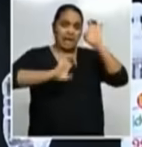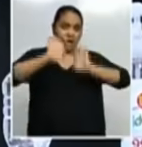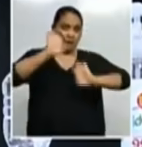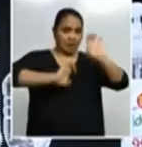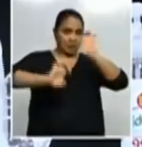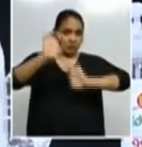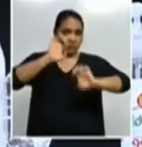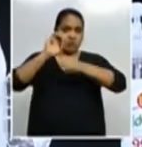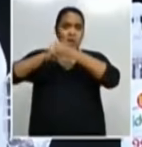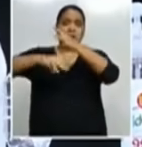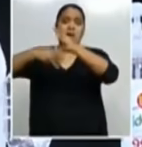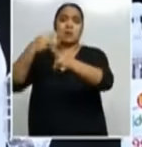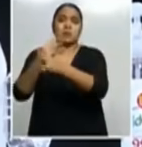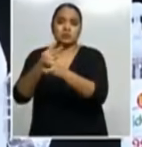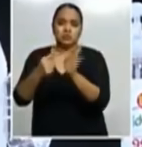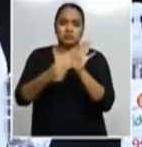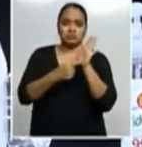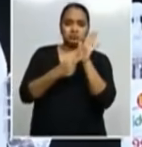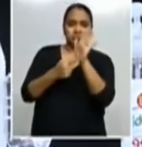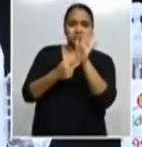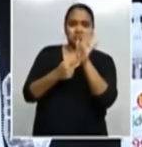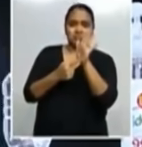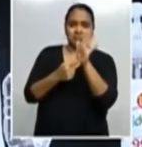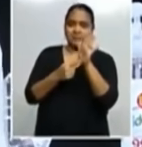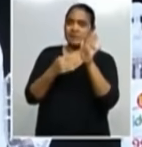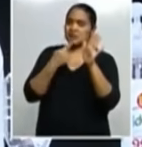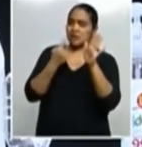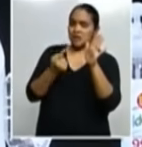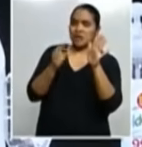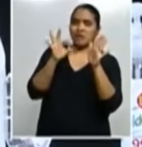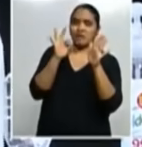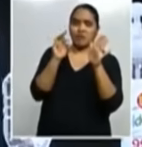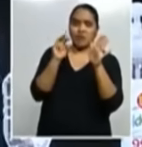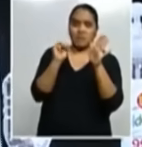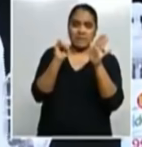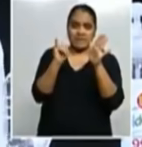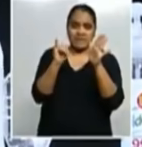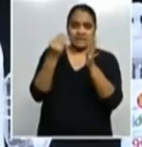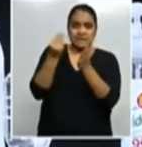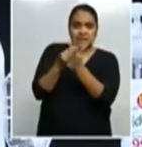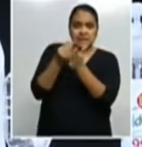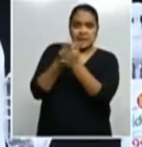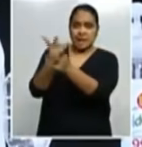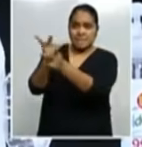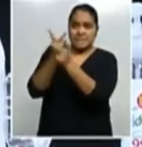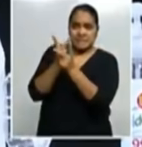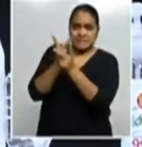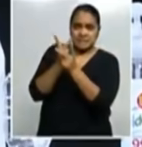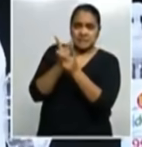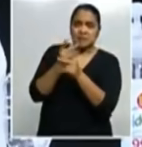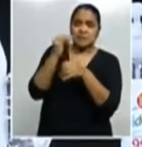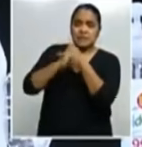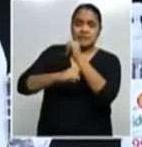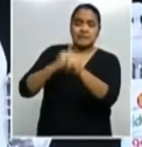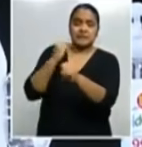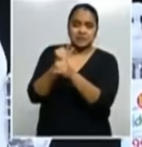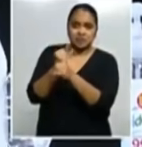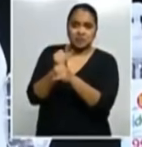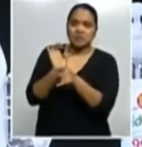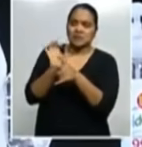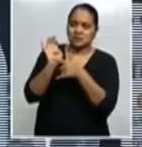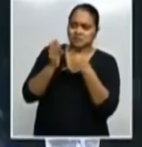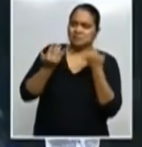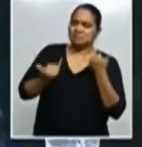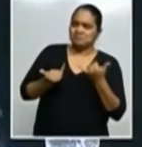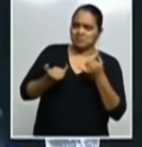hoy, qué significa haber cerrado también este capítulo con el fondo y qué se nos abre. Así es de que a todos ustedes, gracias por ese trabajo en favor de